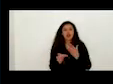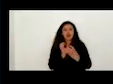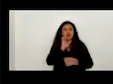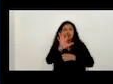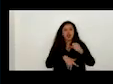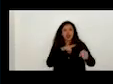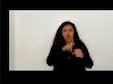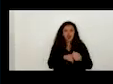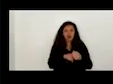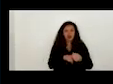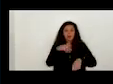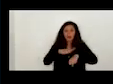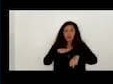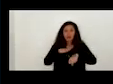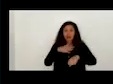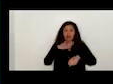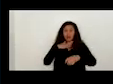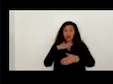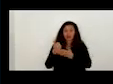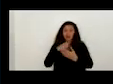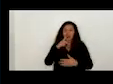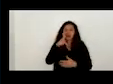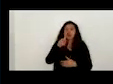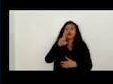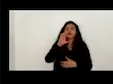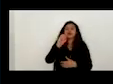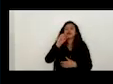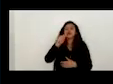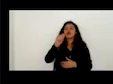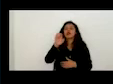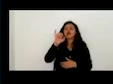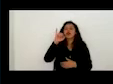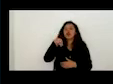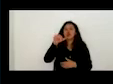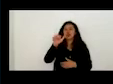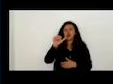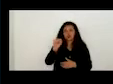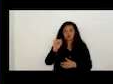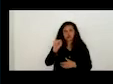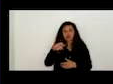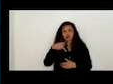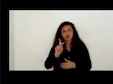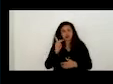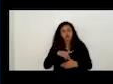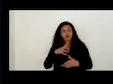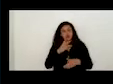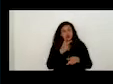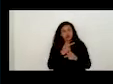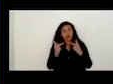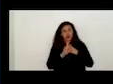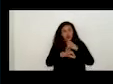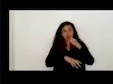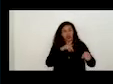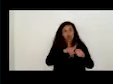que más me van a aportar son proteínas. Sin embargo, estos productos de origen animal, dependiendo